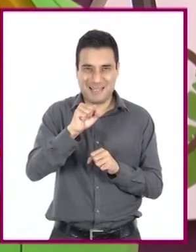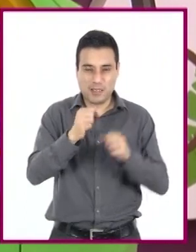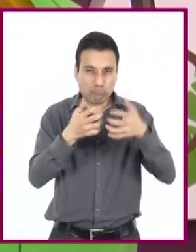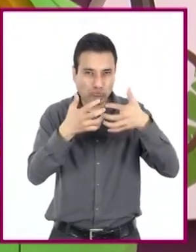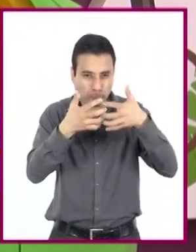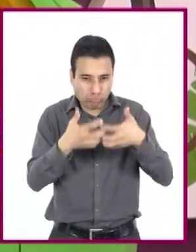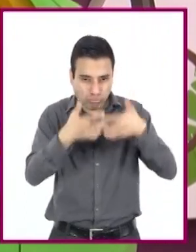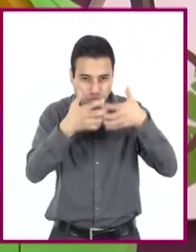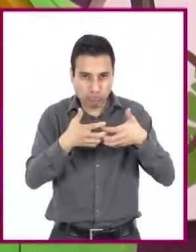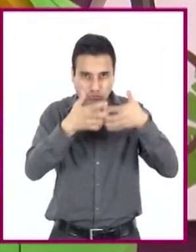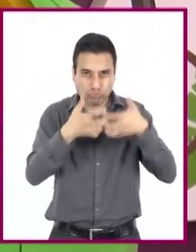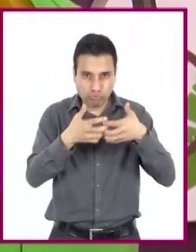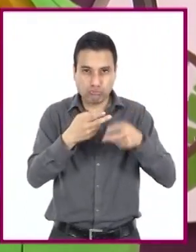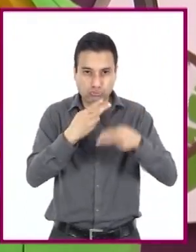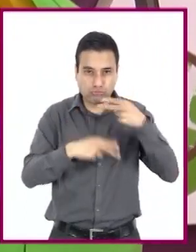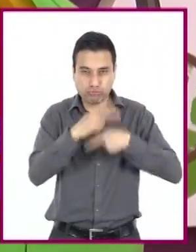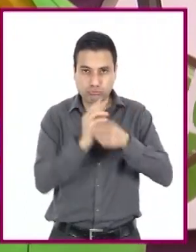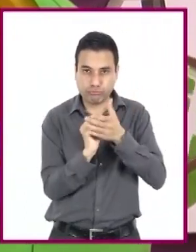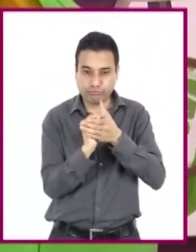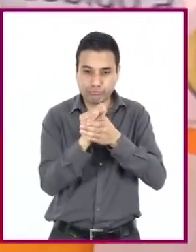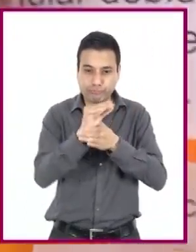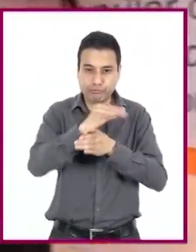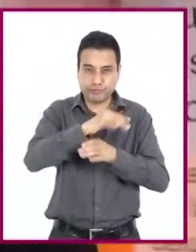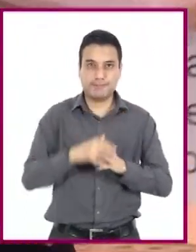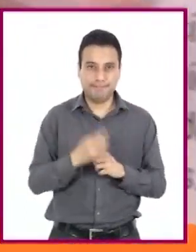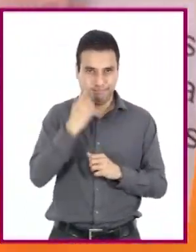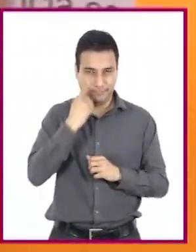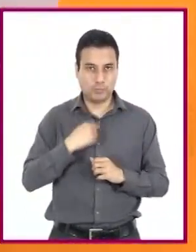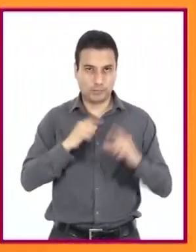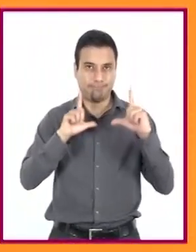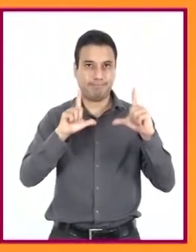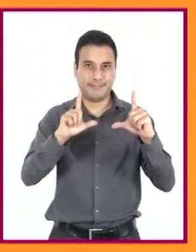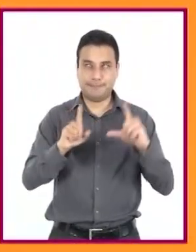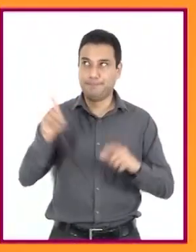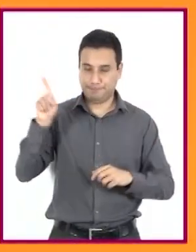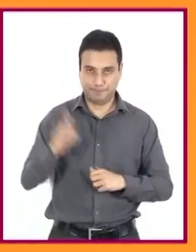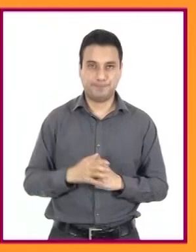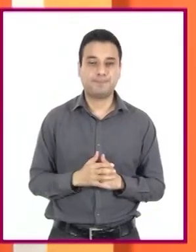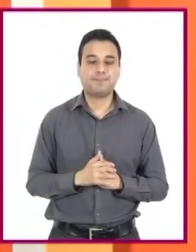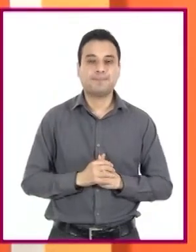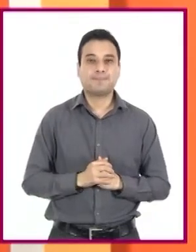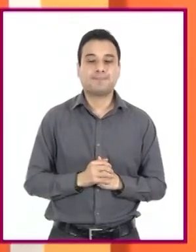nuestra información del retículo endoplásmico rugoso.